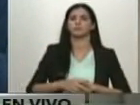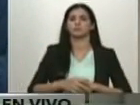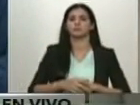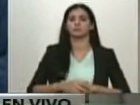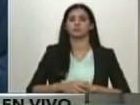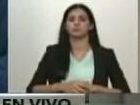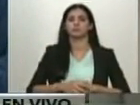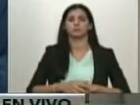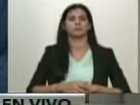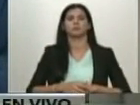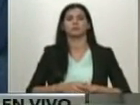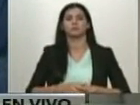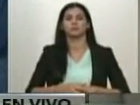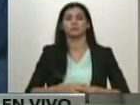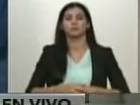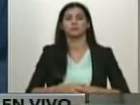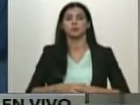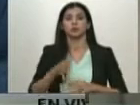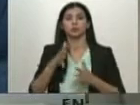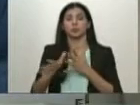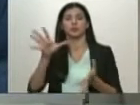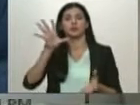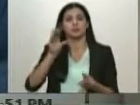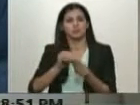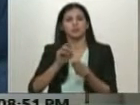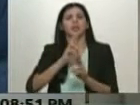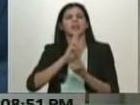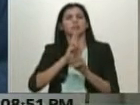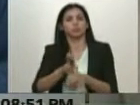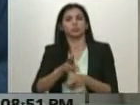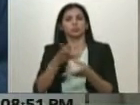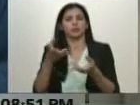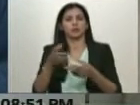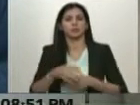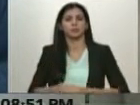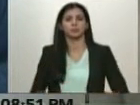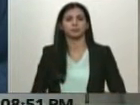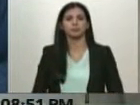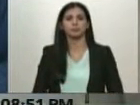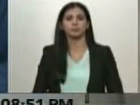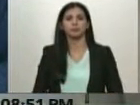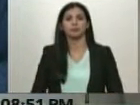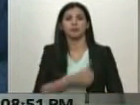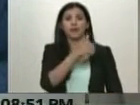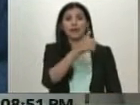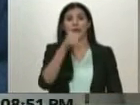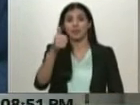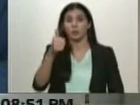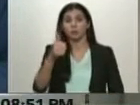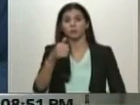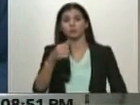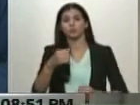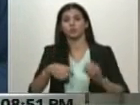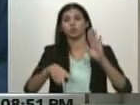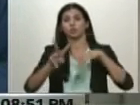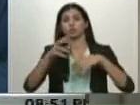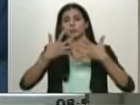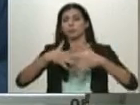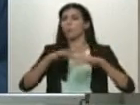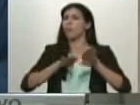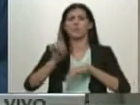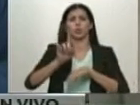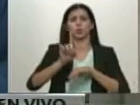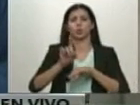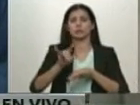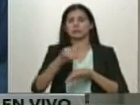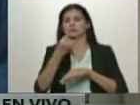central de los resultados de cada uno de estos motores. El jueves no, el jueves tenemos un evento que ya voy a